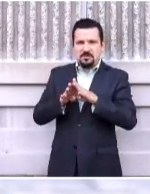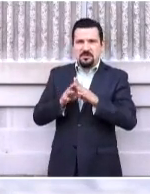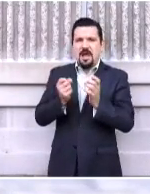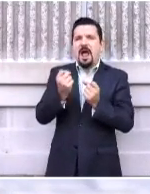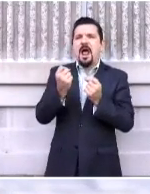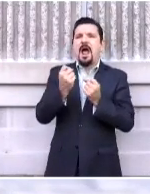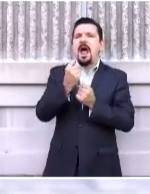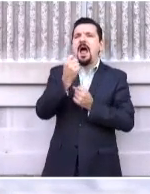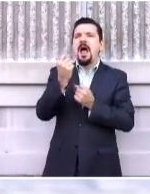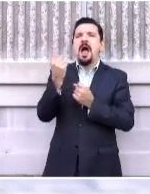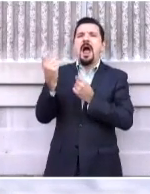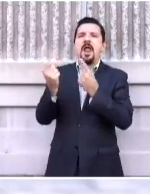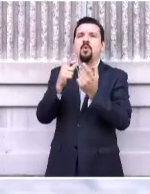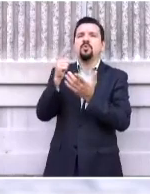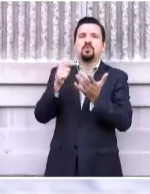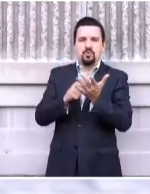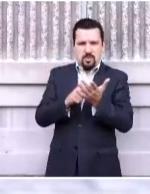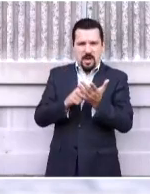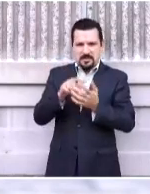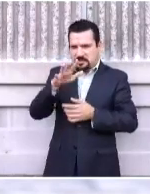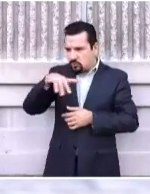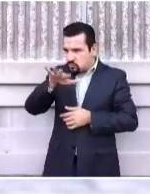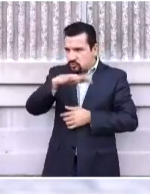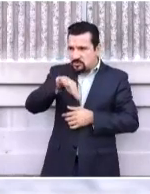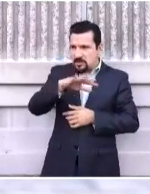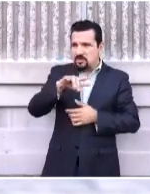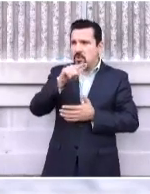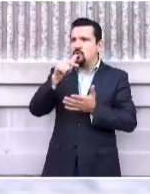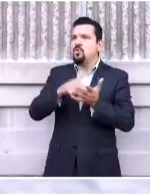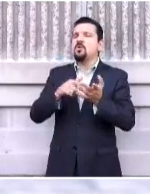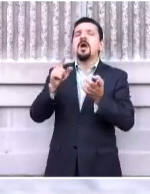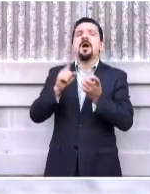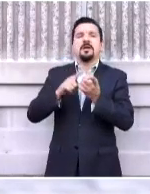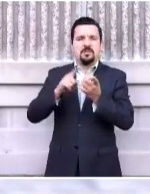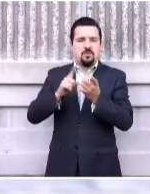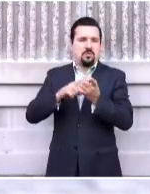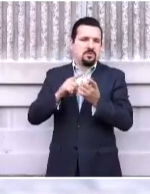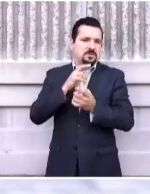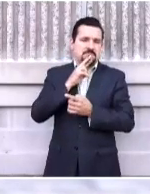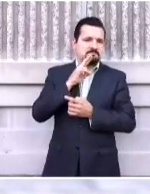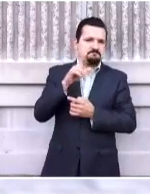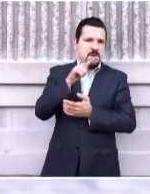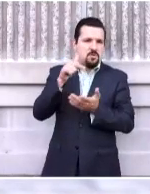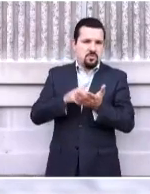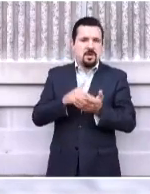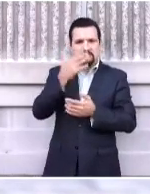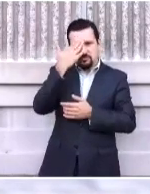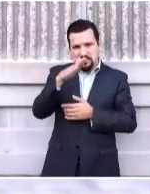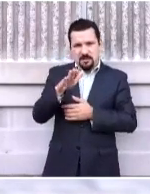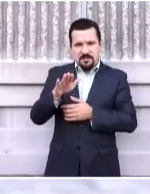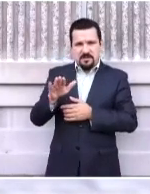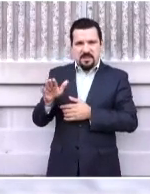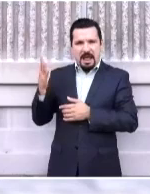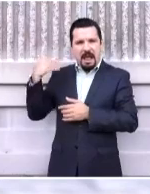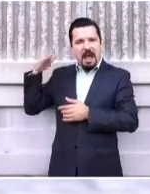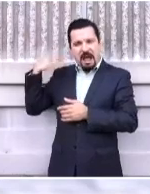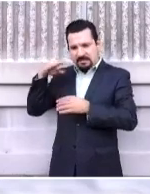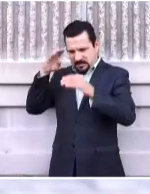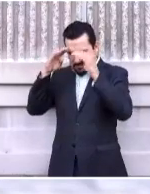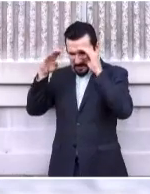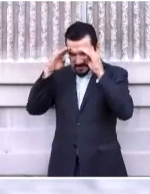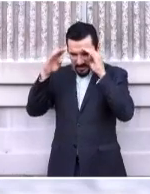está buscándose la mejor opción posible. Ustedes saben que en algún otro momento se ha pensado en utilizar